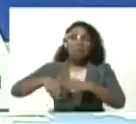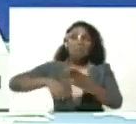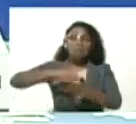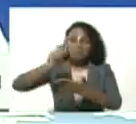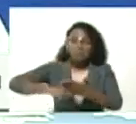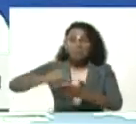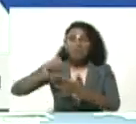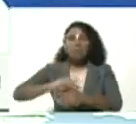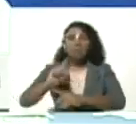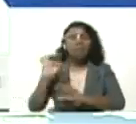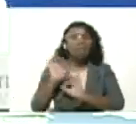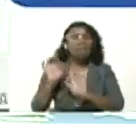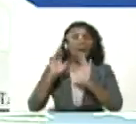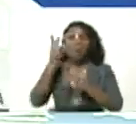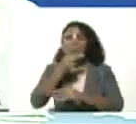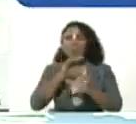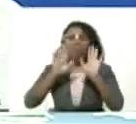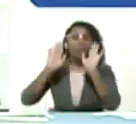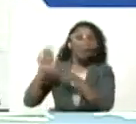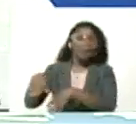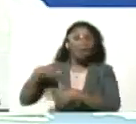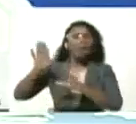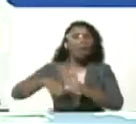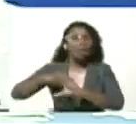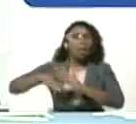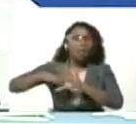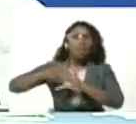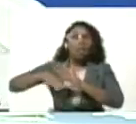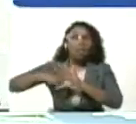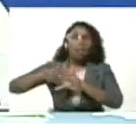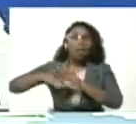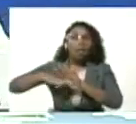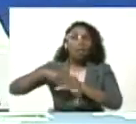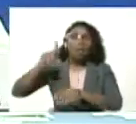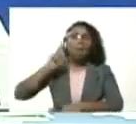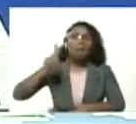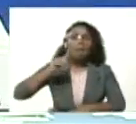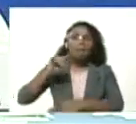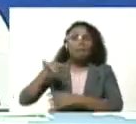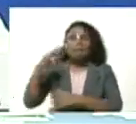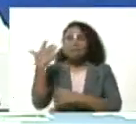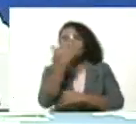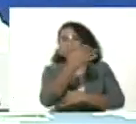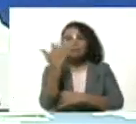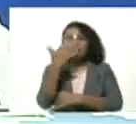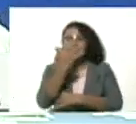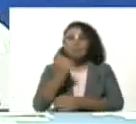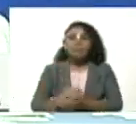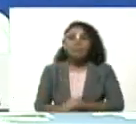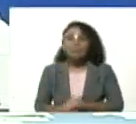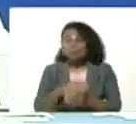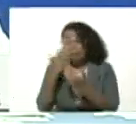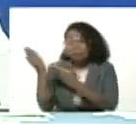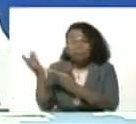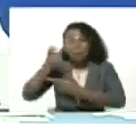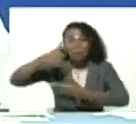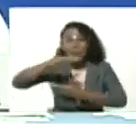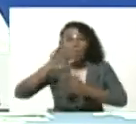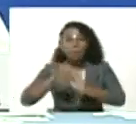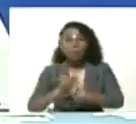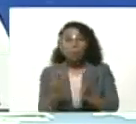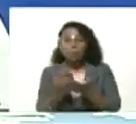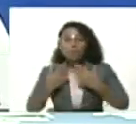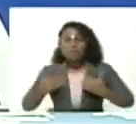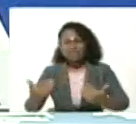no cumplir compromisos, a hablar, a mentir. Ahí están los pueblos del mundo, del